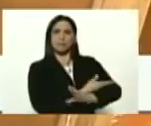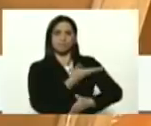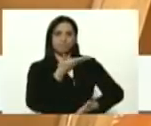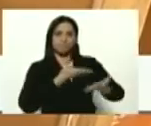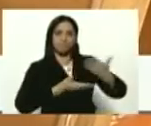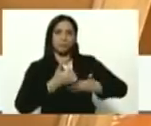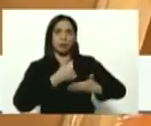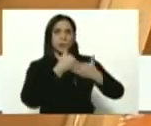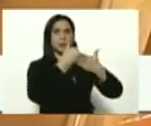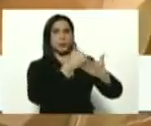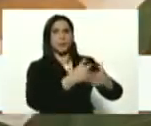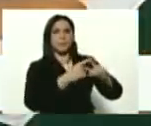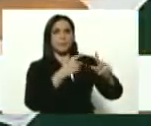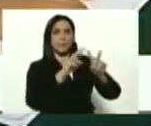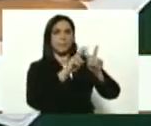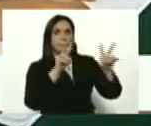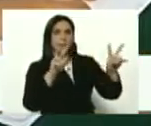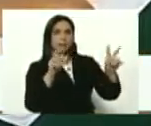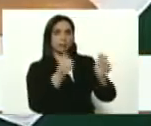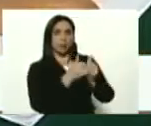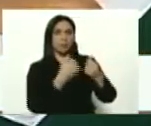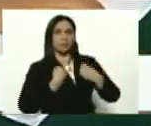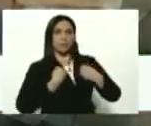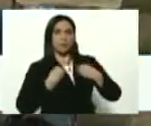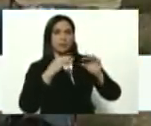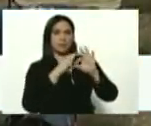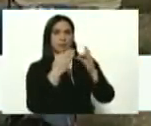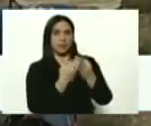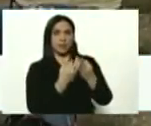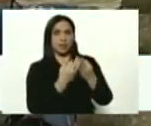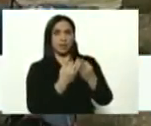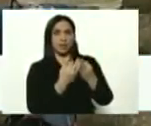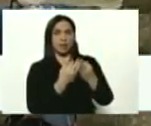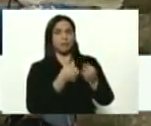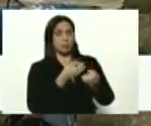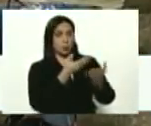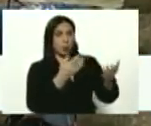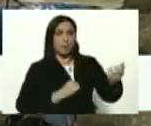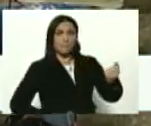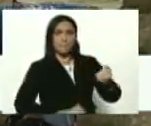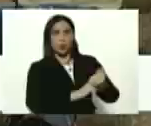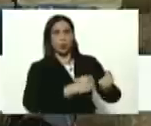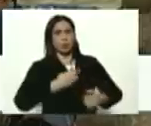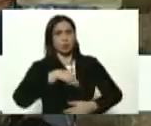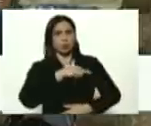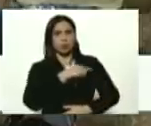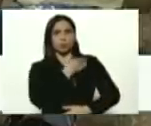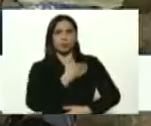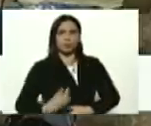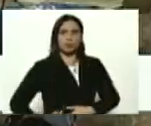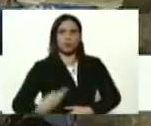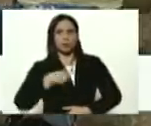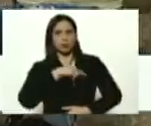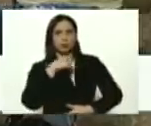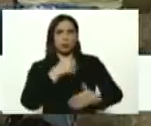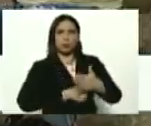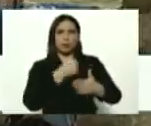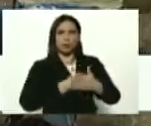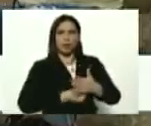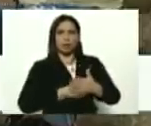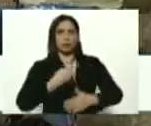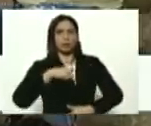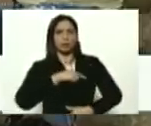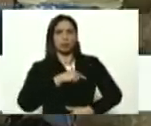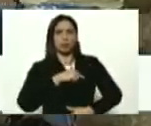y tributar para la paz y la convivencia familiar. Cuente con nosotros, presidente, estamos en batalla, estamos en